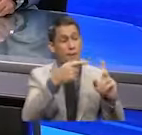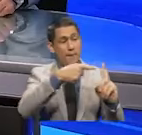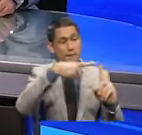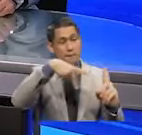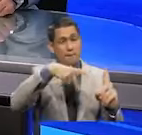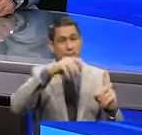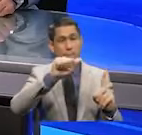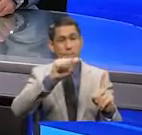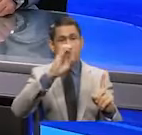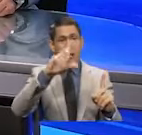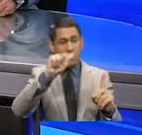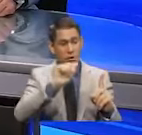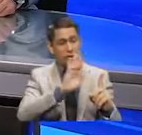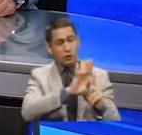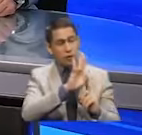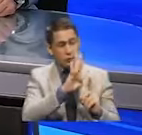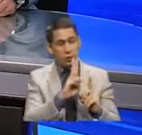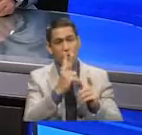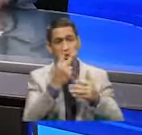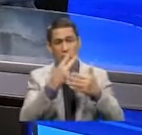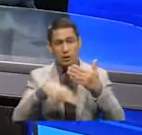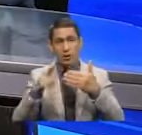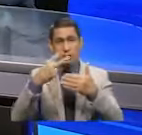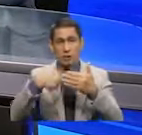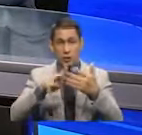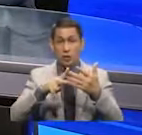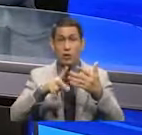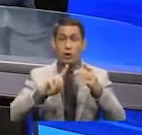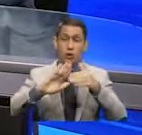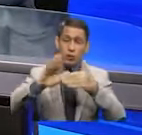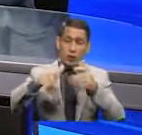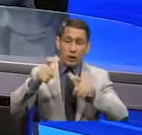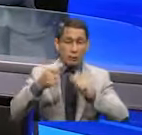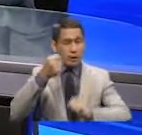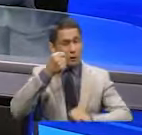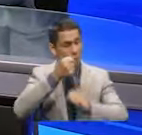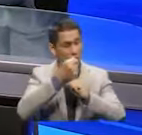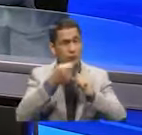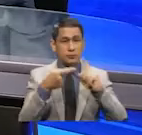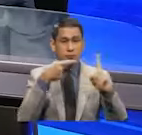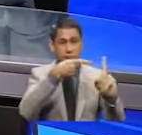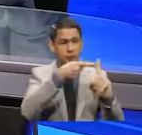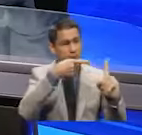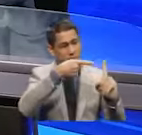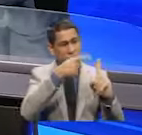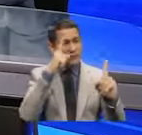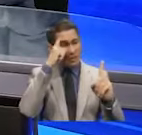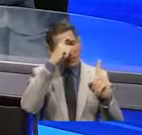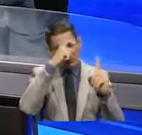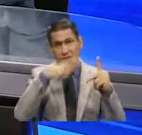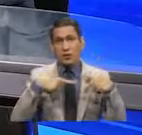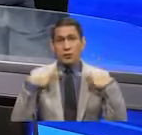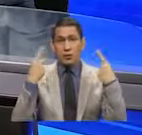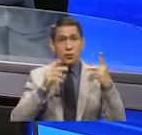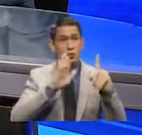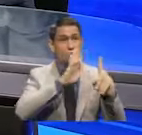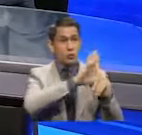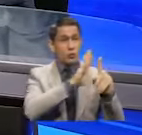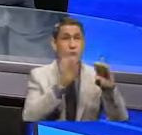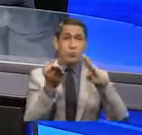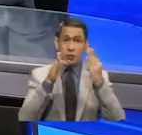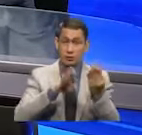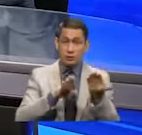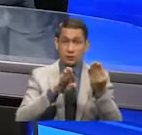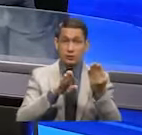esposo, hijos y la gente que la acompañó durante todo este doloroso proceso. Su muerte, Felipe,